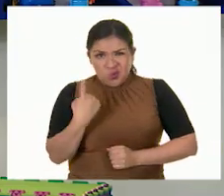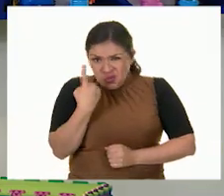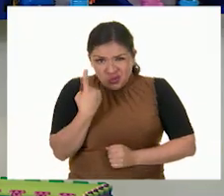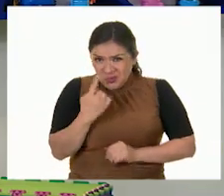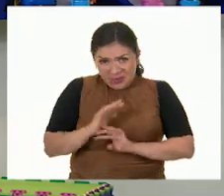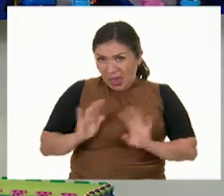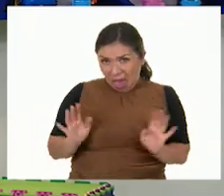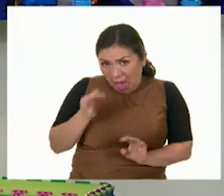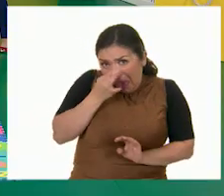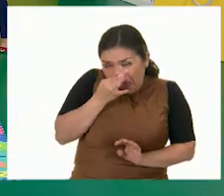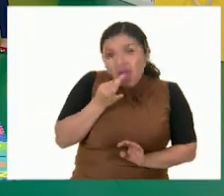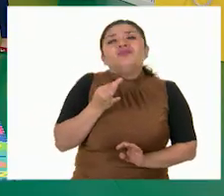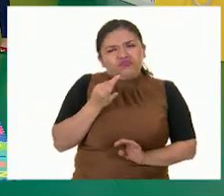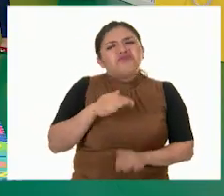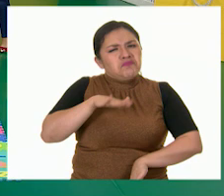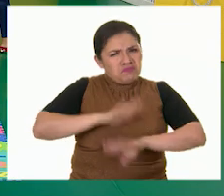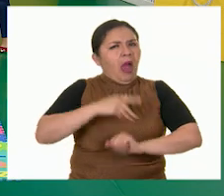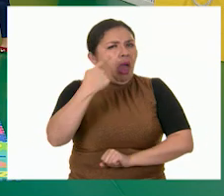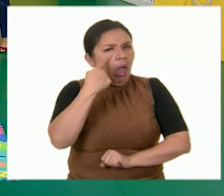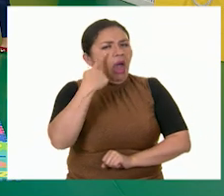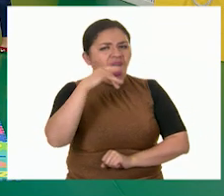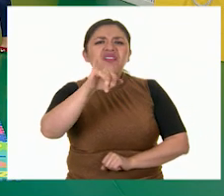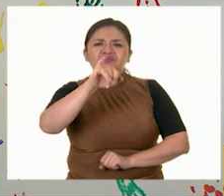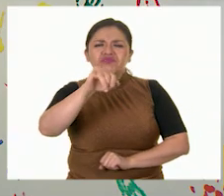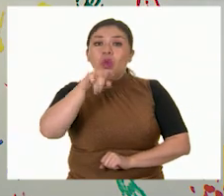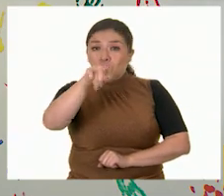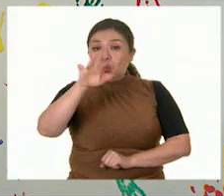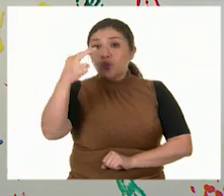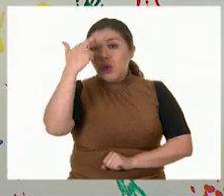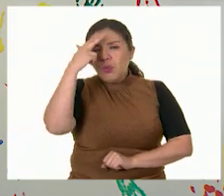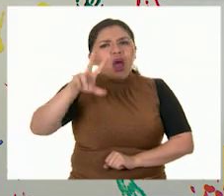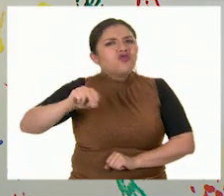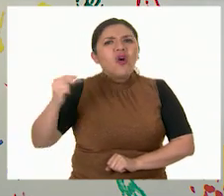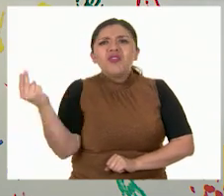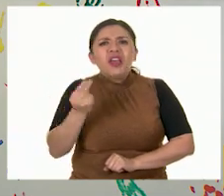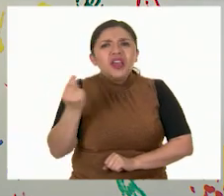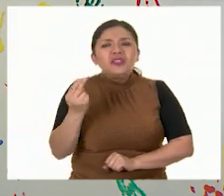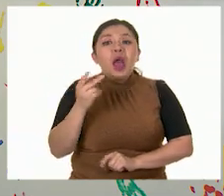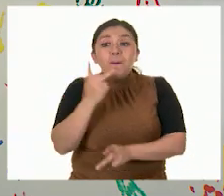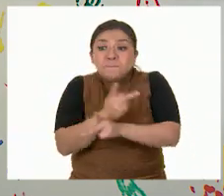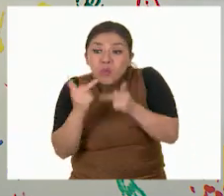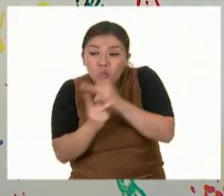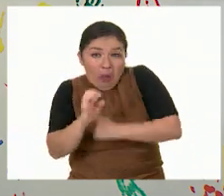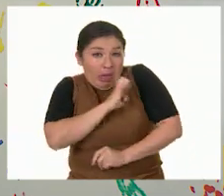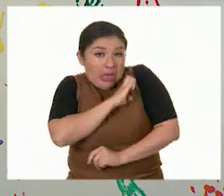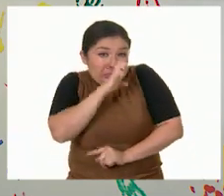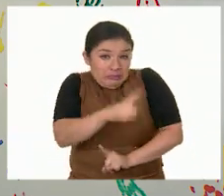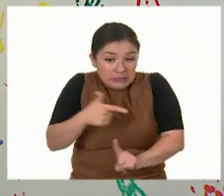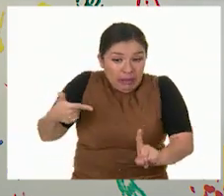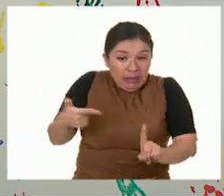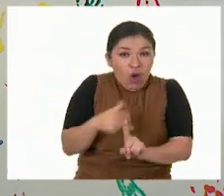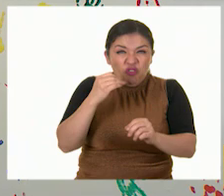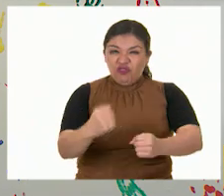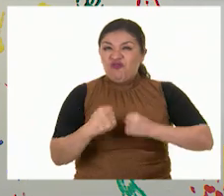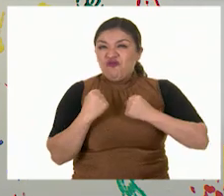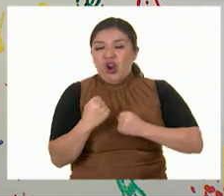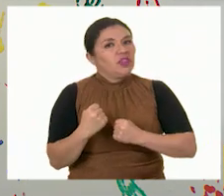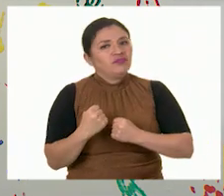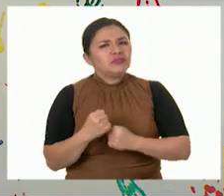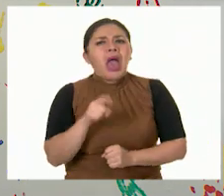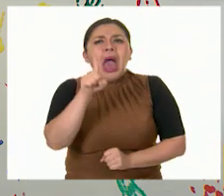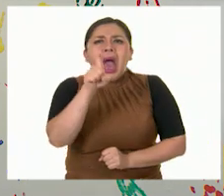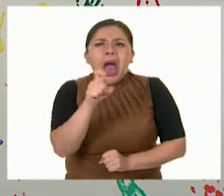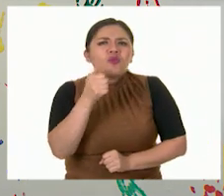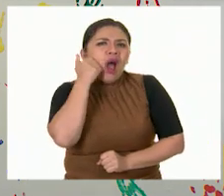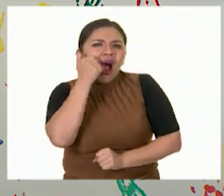así suficiente? En la mayoría de los casos, sí. Recuerda que no es necesario usar productos especiales o muy fuertes. El agua